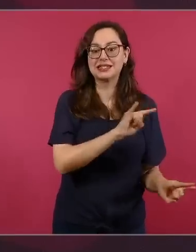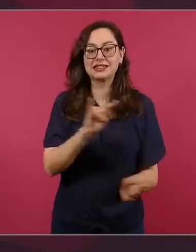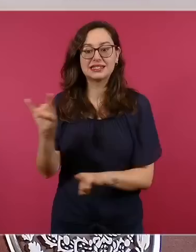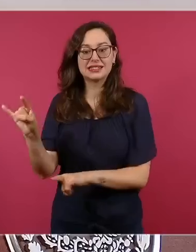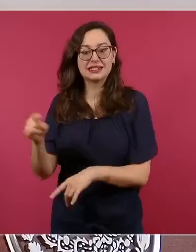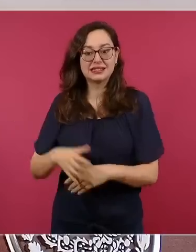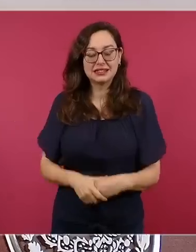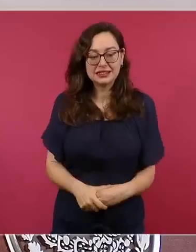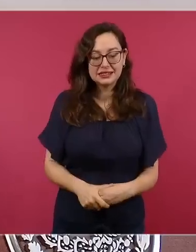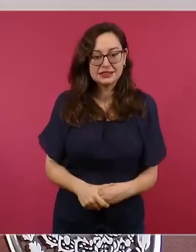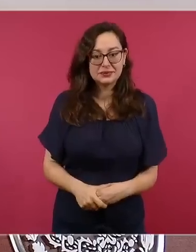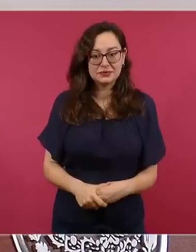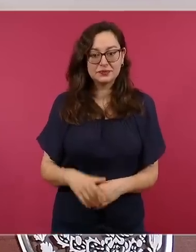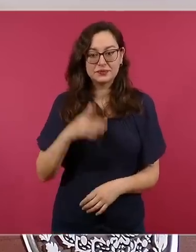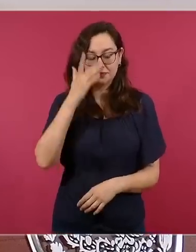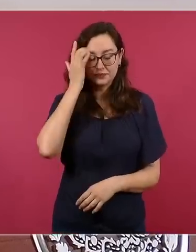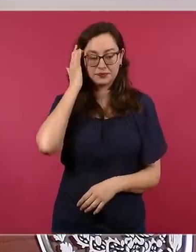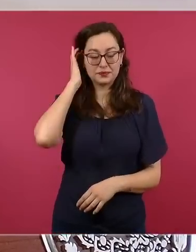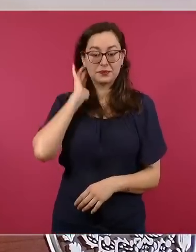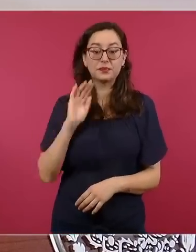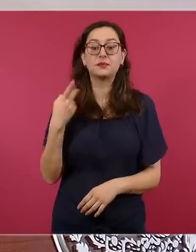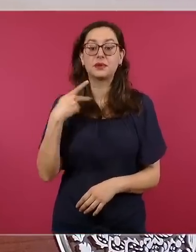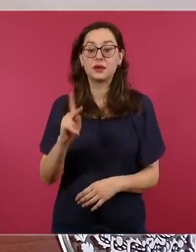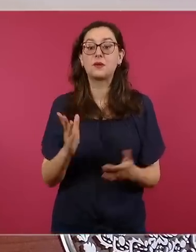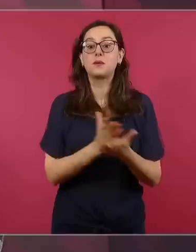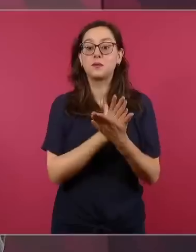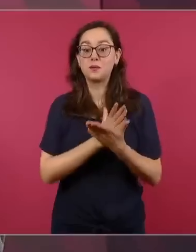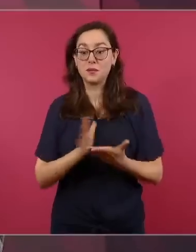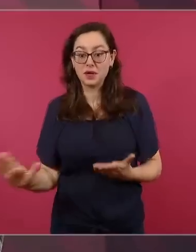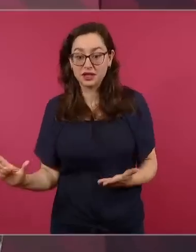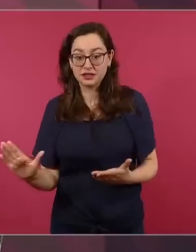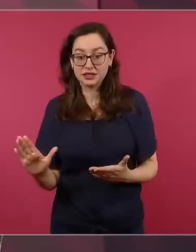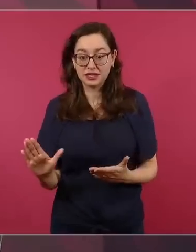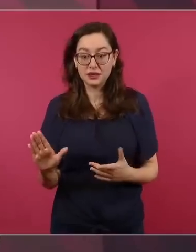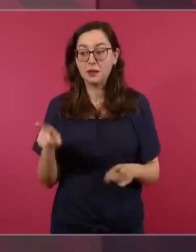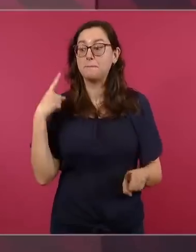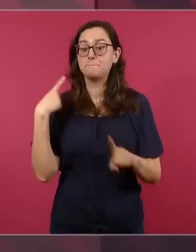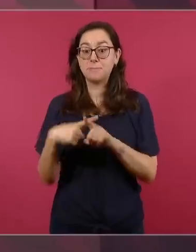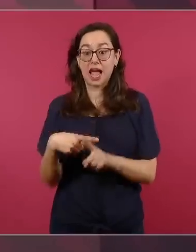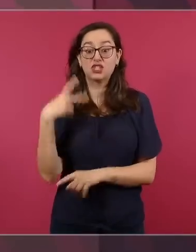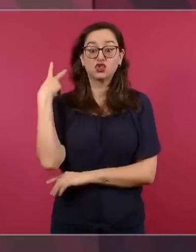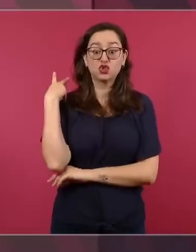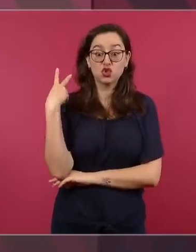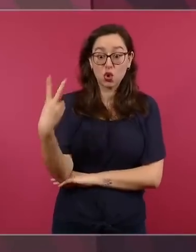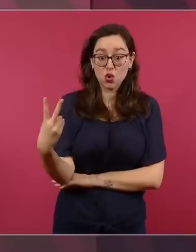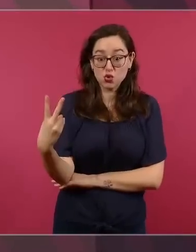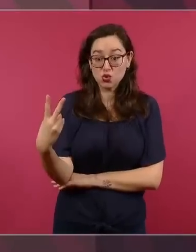Pero aparte de ese, 2 que son muy importantes,